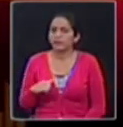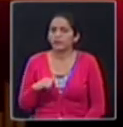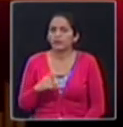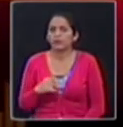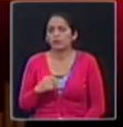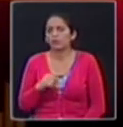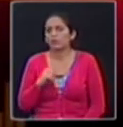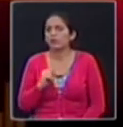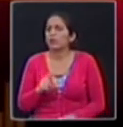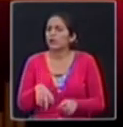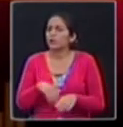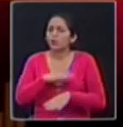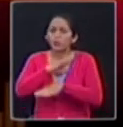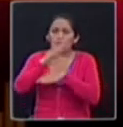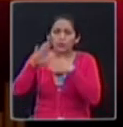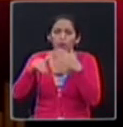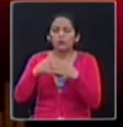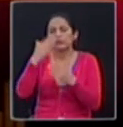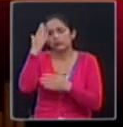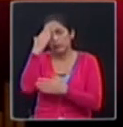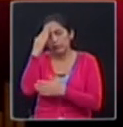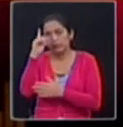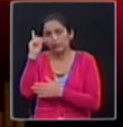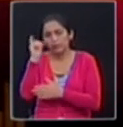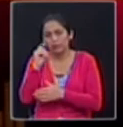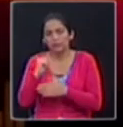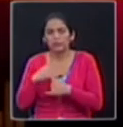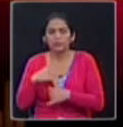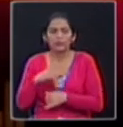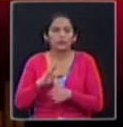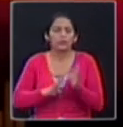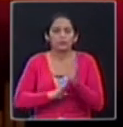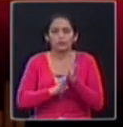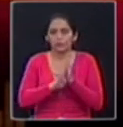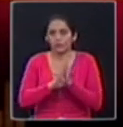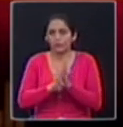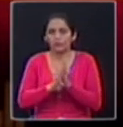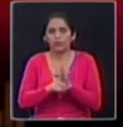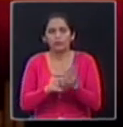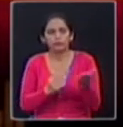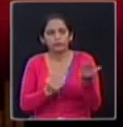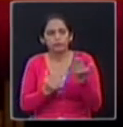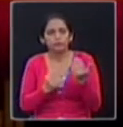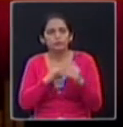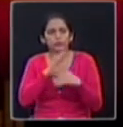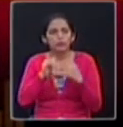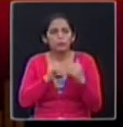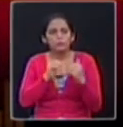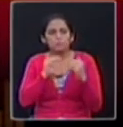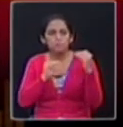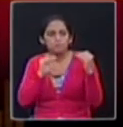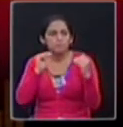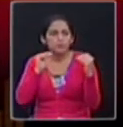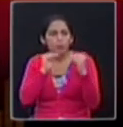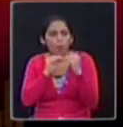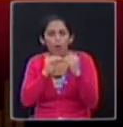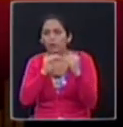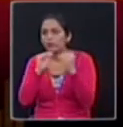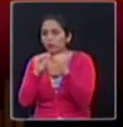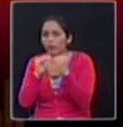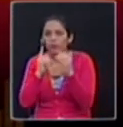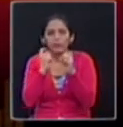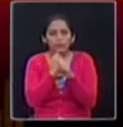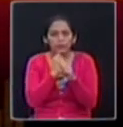sectores, y eso es construir conjuntamente, los unos con los otros, buscando puntos de equilibrio. Generemos reactivación productiva para